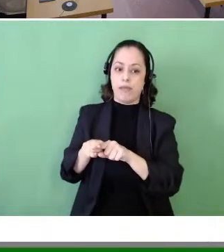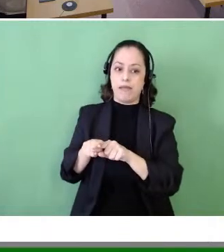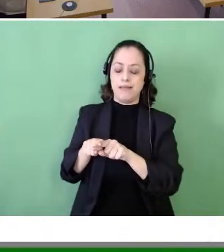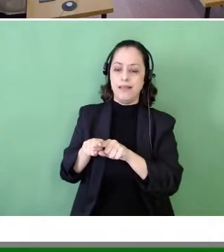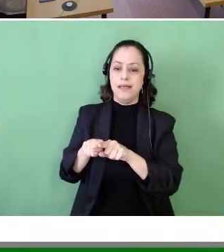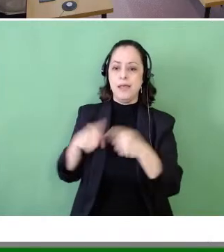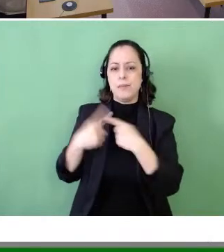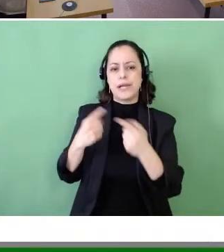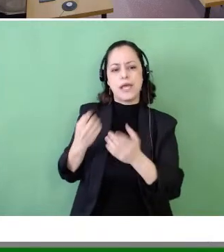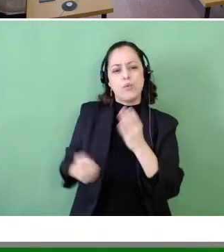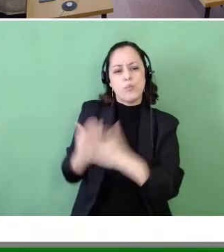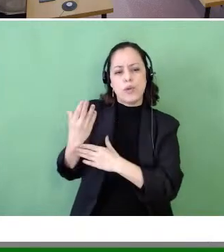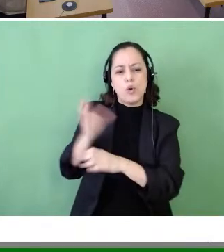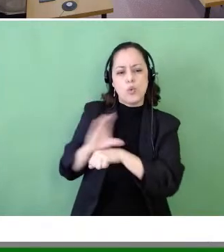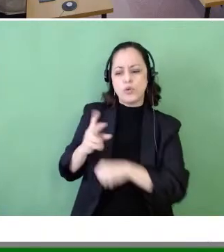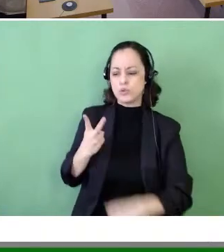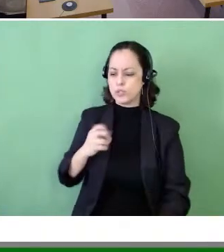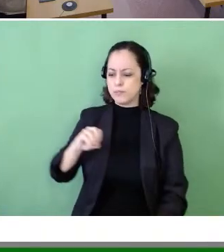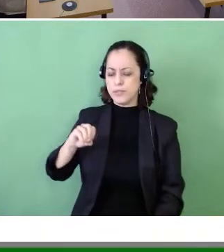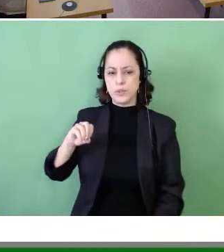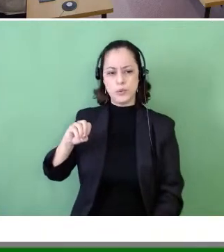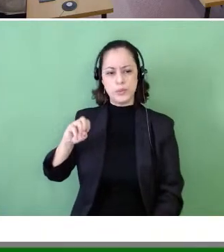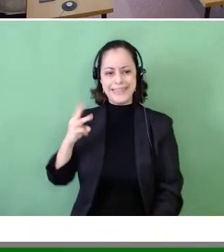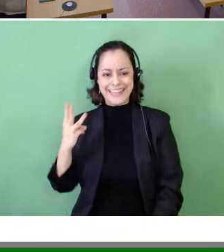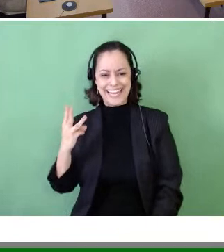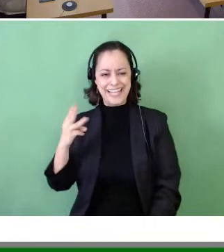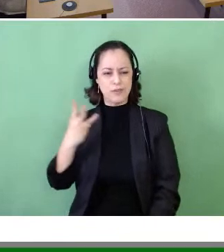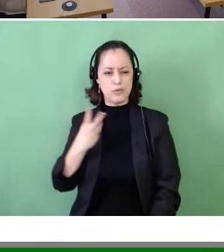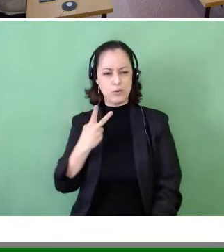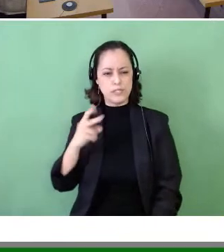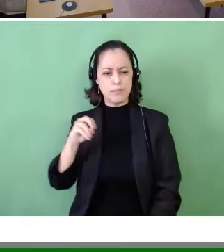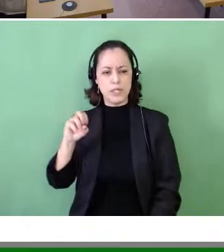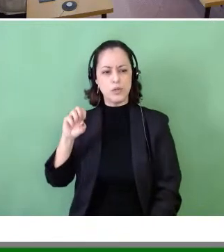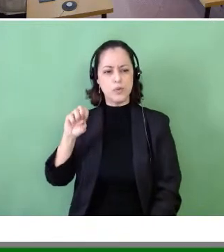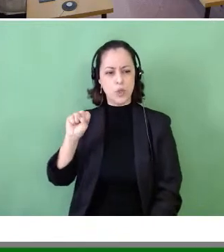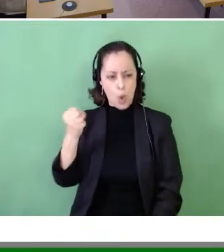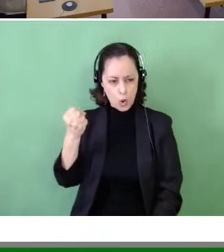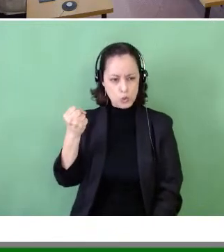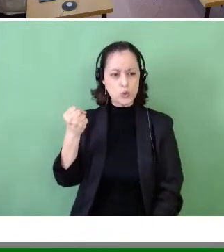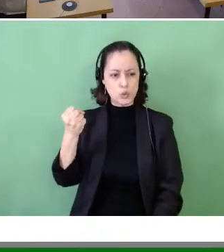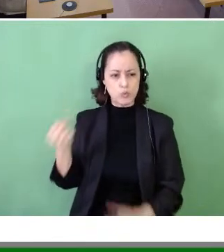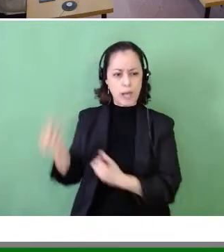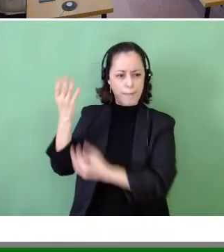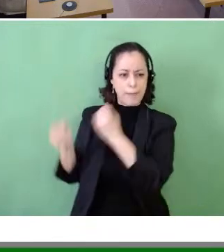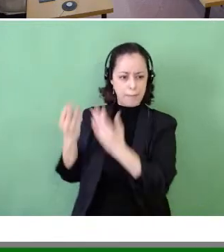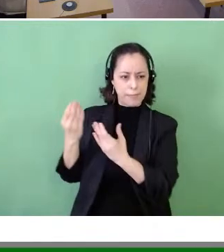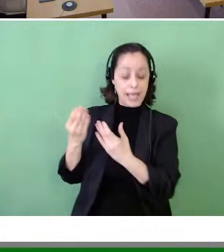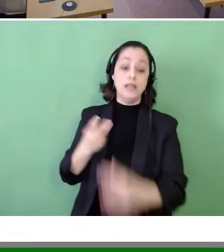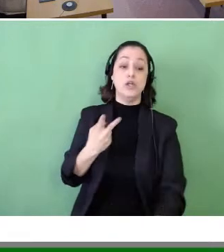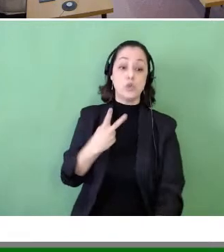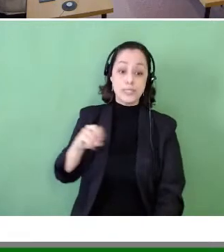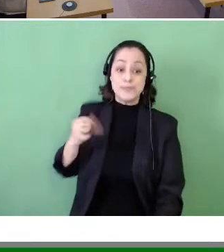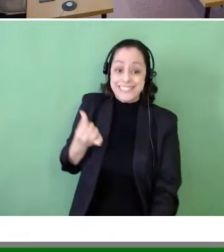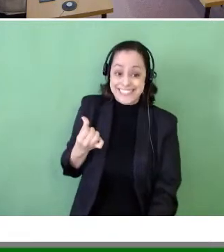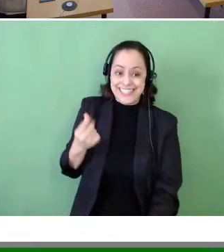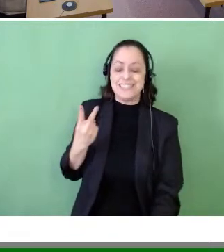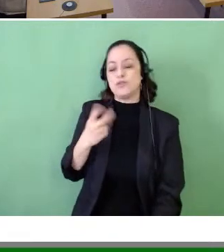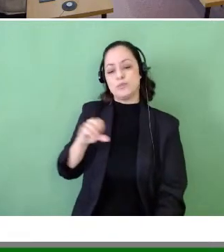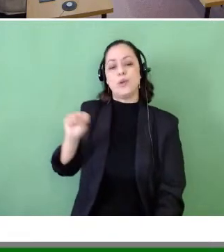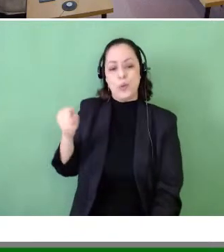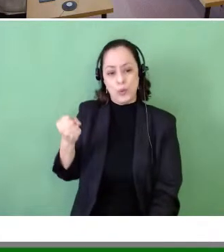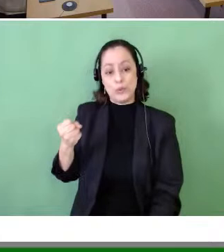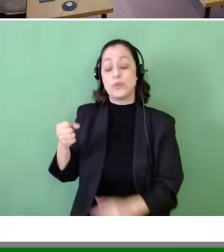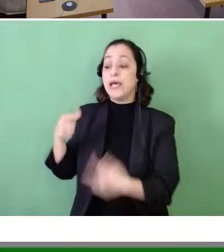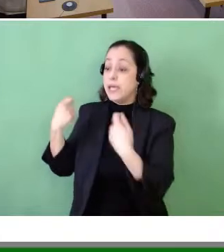los primeros cursos, y los profesores que están allí enseñando también necesitan ser formados, que sean